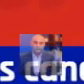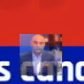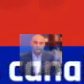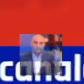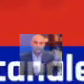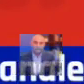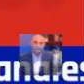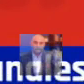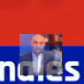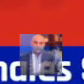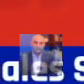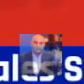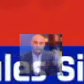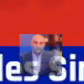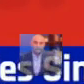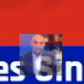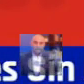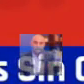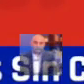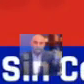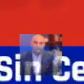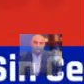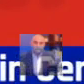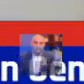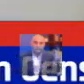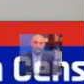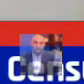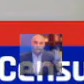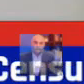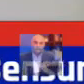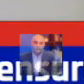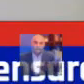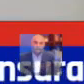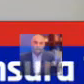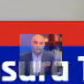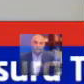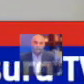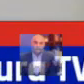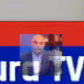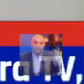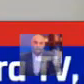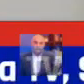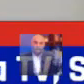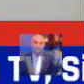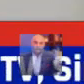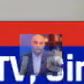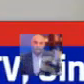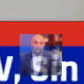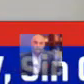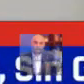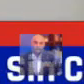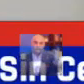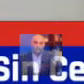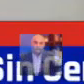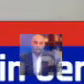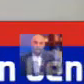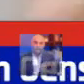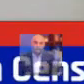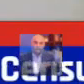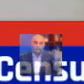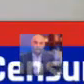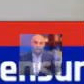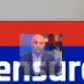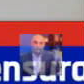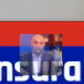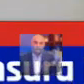México, están por todos lados. Y nosotros no tenemos más opción que las redes sociales, las benditas